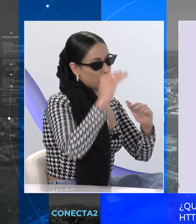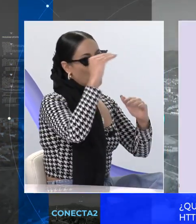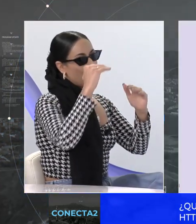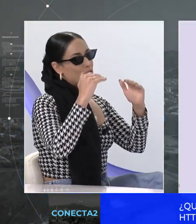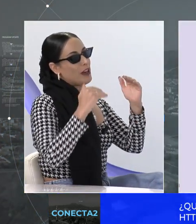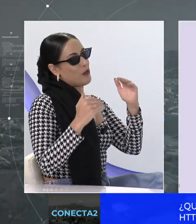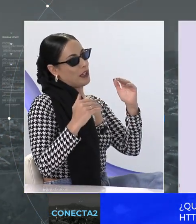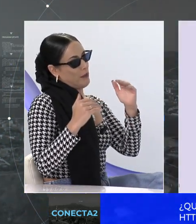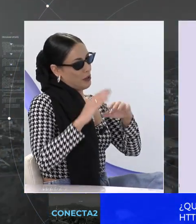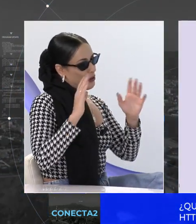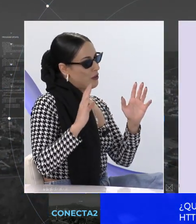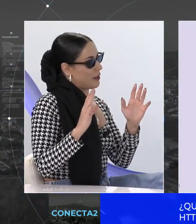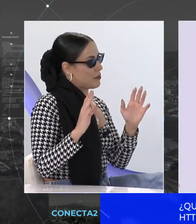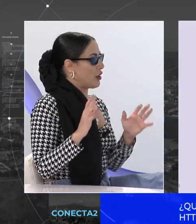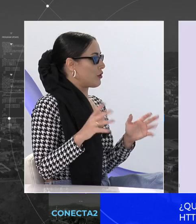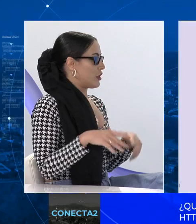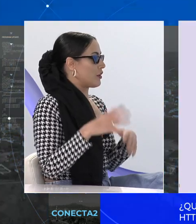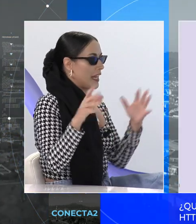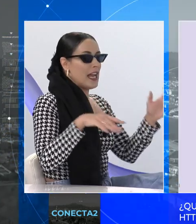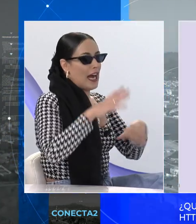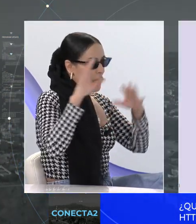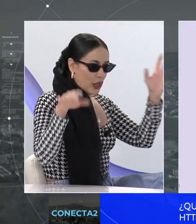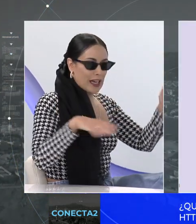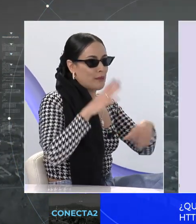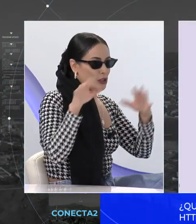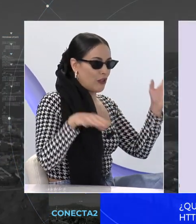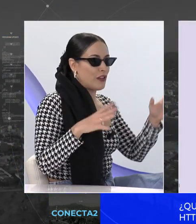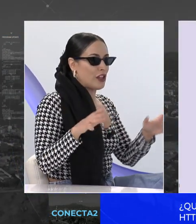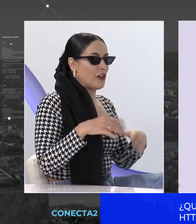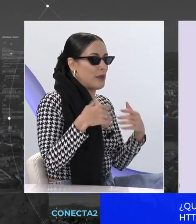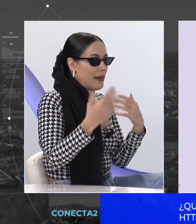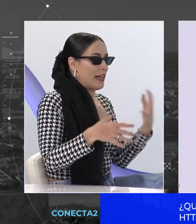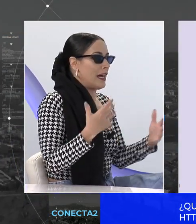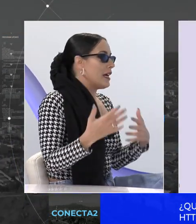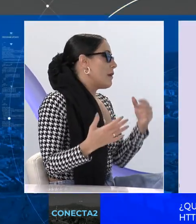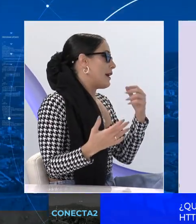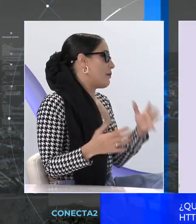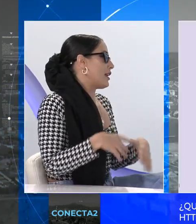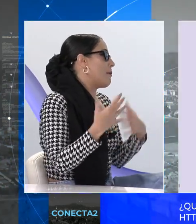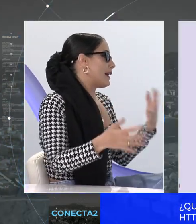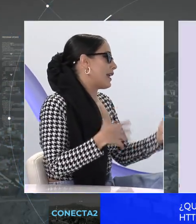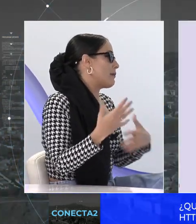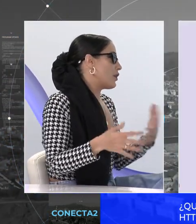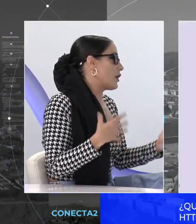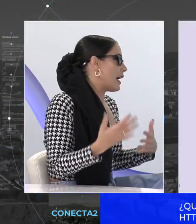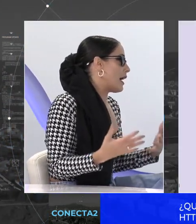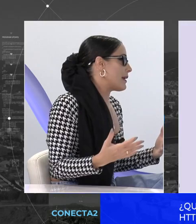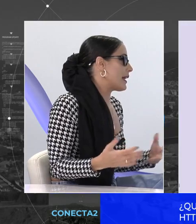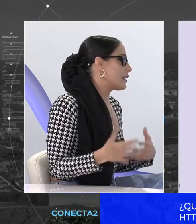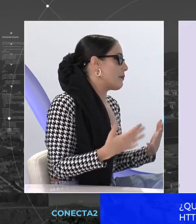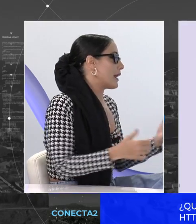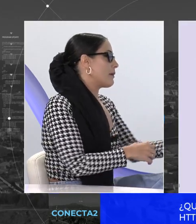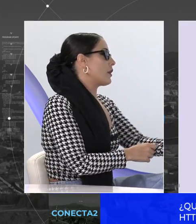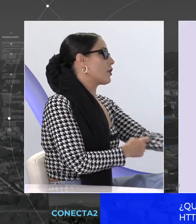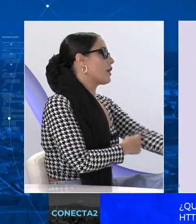me han puesto como vídeo la cuarta pero no en cuarta posición sino que a lazar han puesto los vídeos y para para poder explicarle mejor a mi